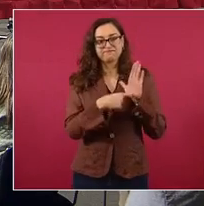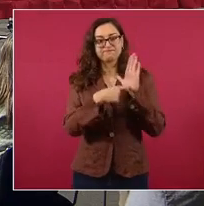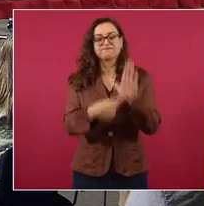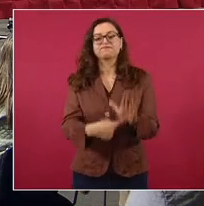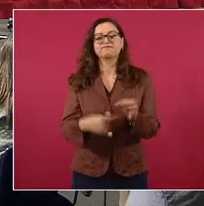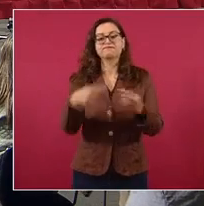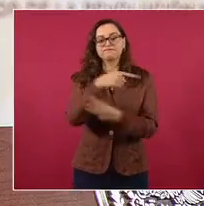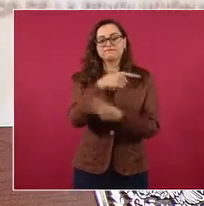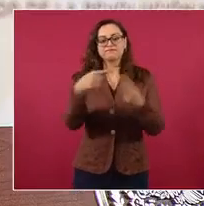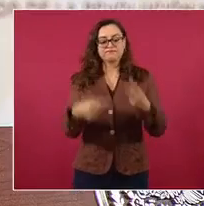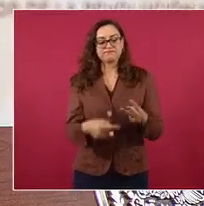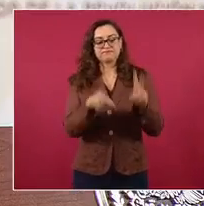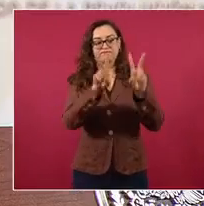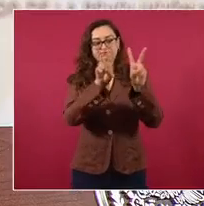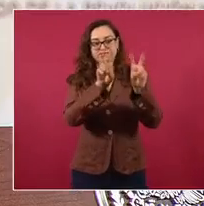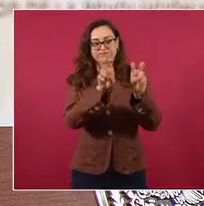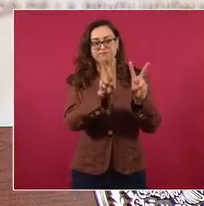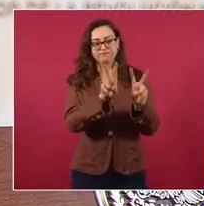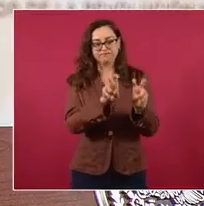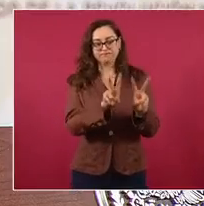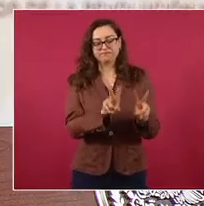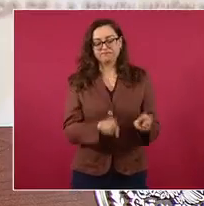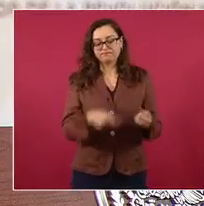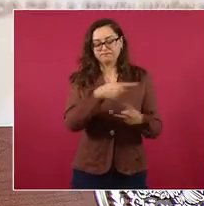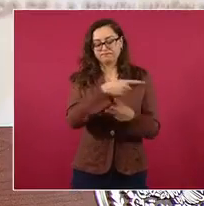planteado, se han solicitado,